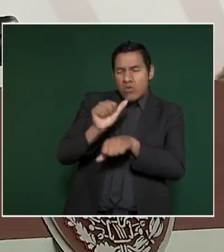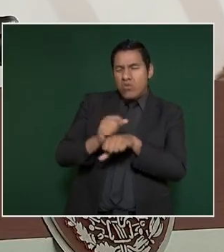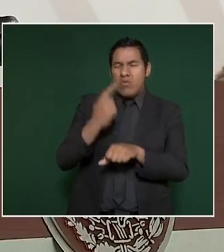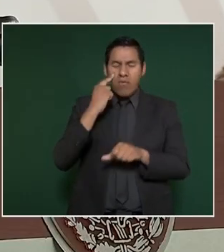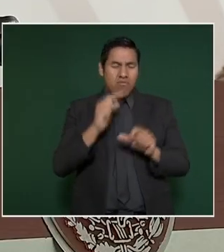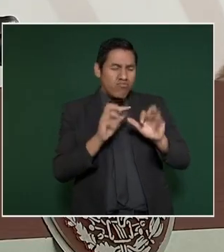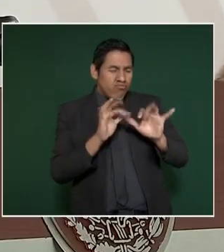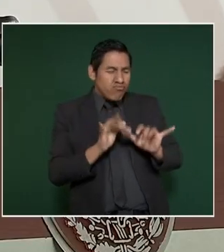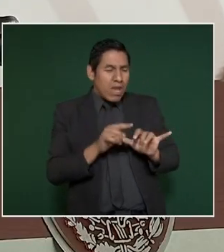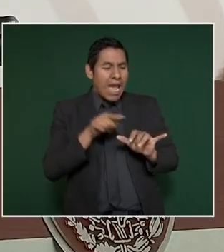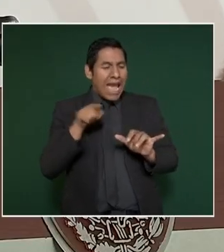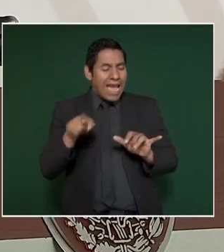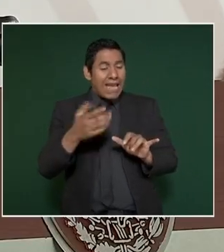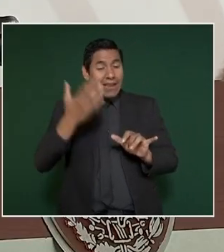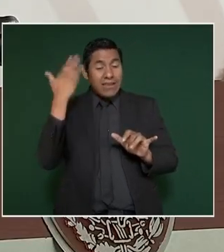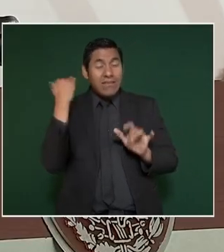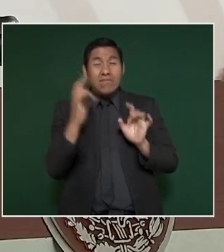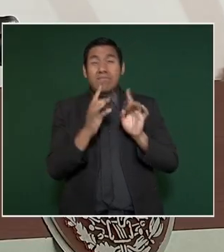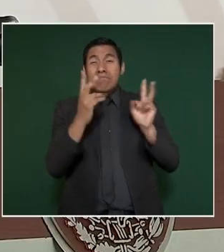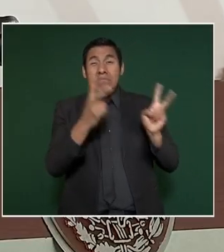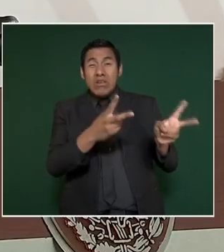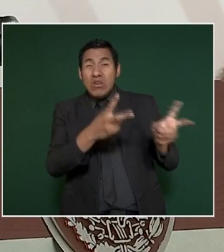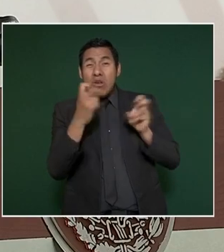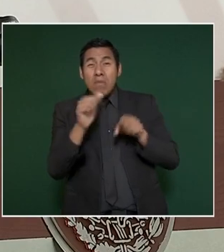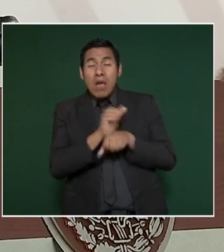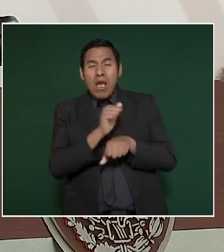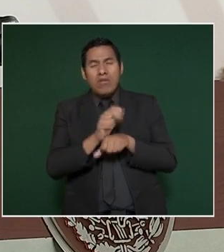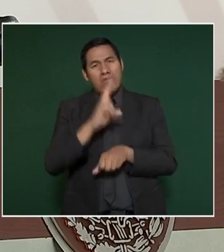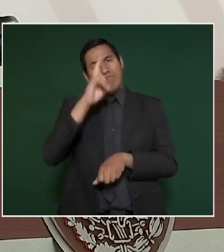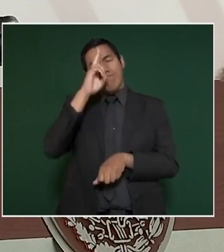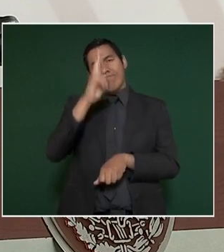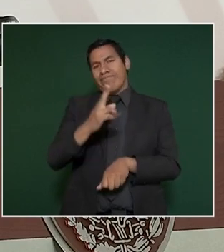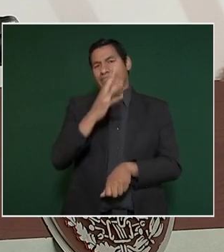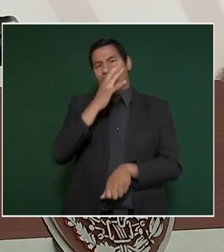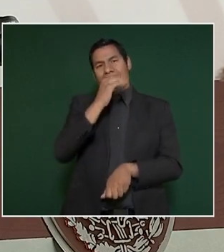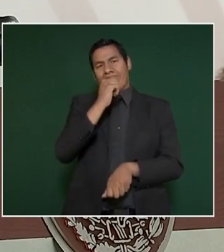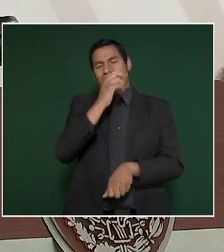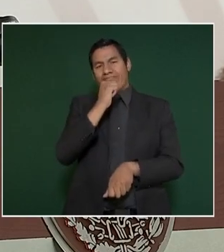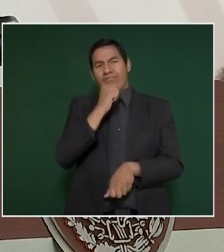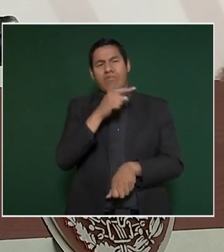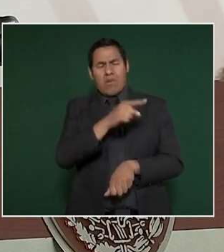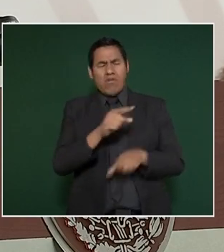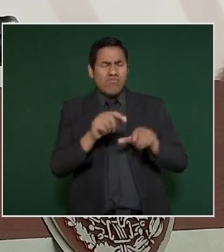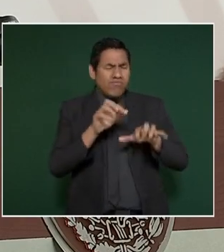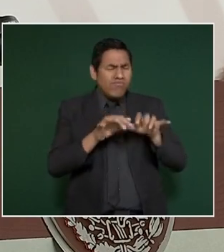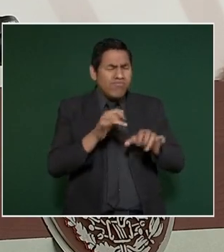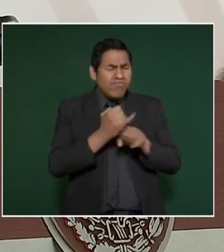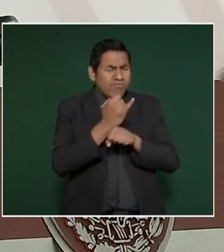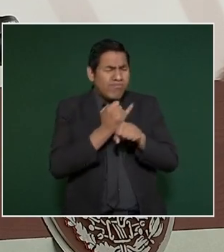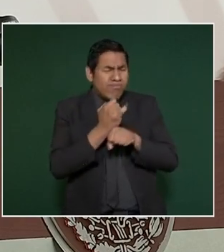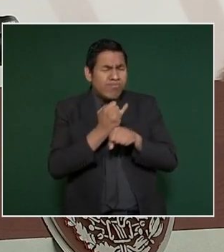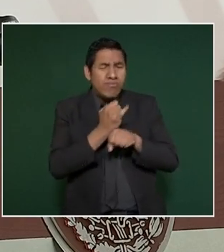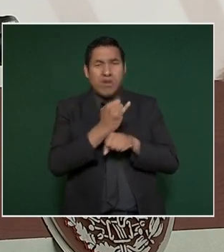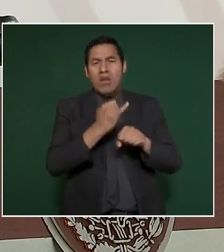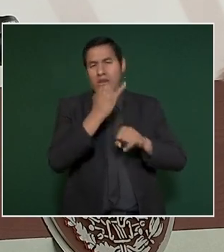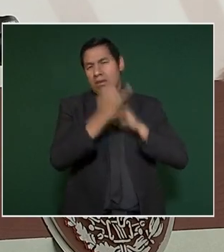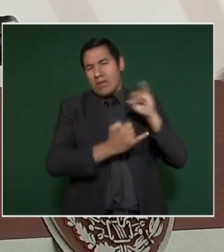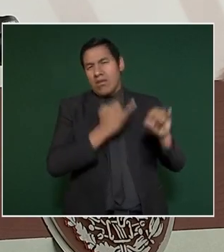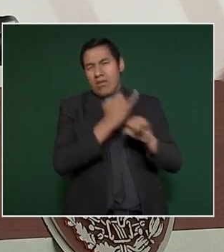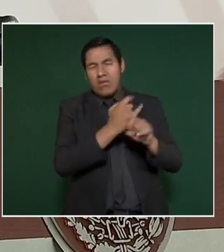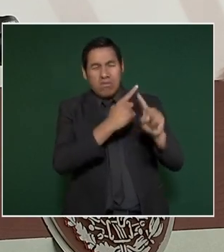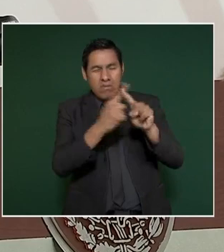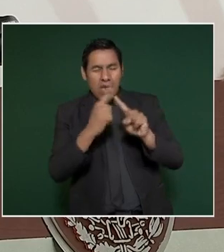esto en base a las datos internacionales con los que se tiene